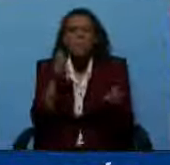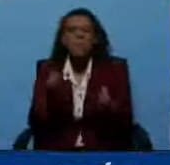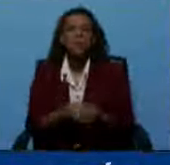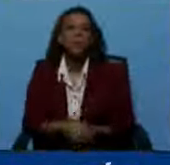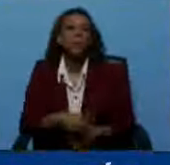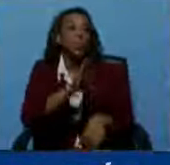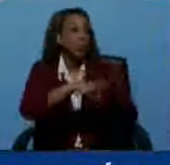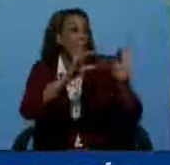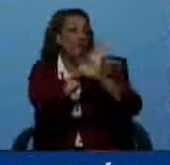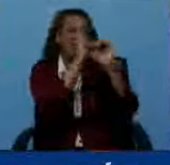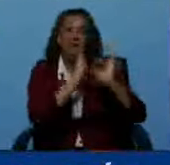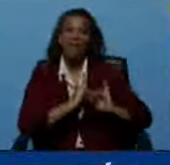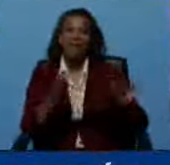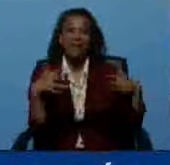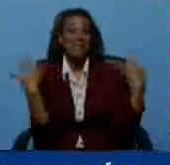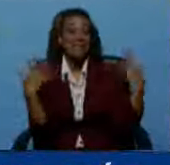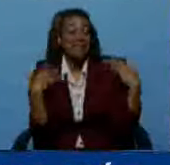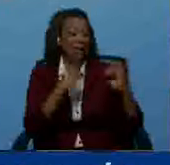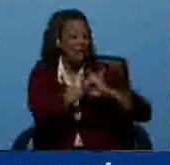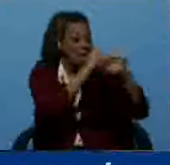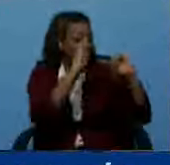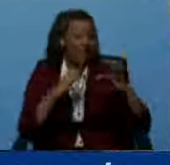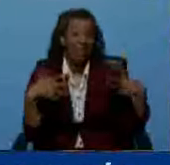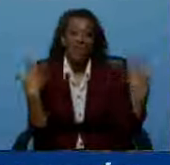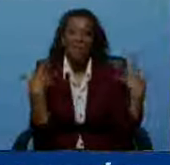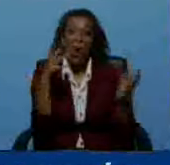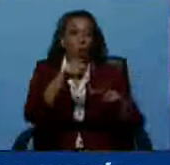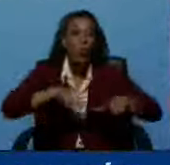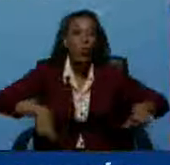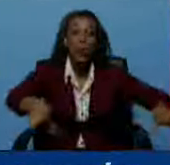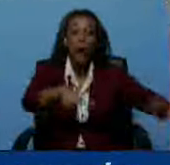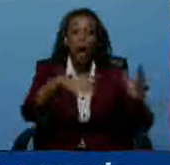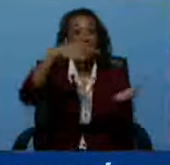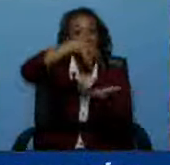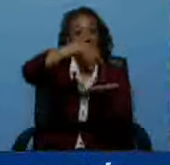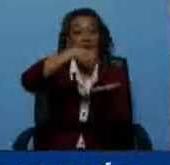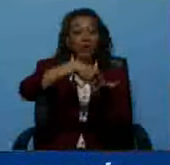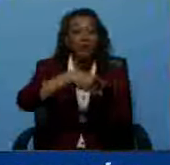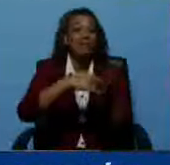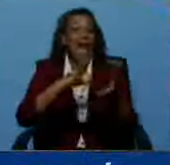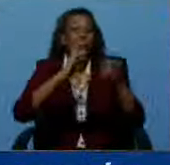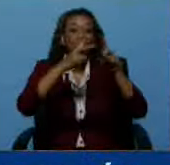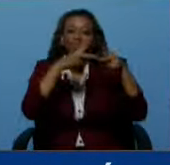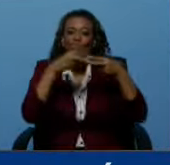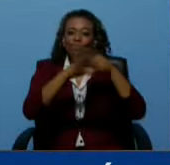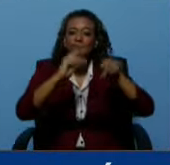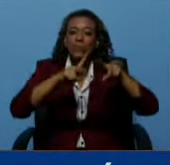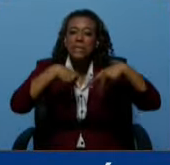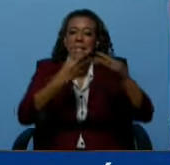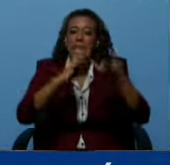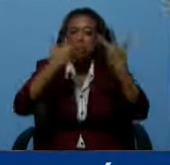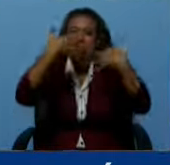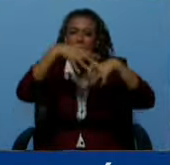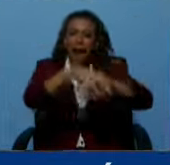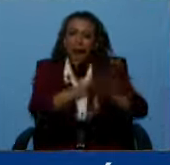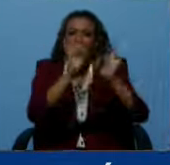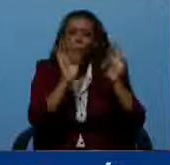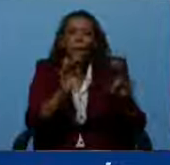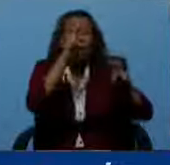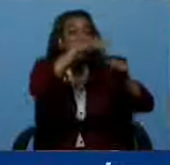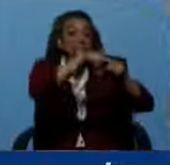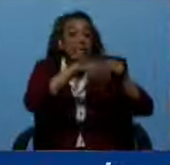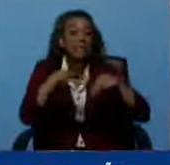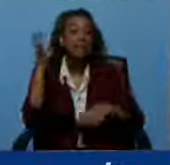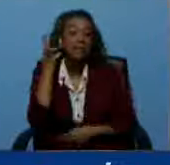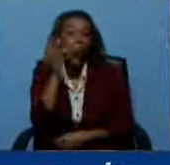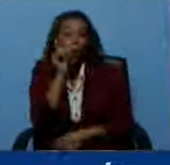Bueno, súper felices, presidente, de este centro de rehabilitación integral para todos estos